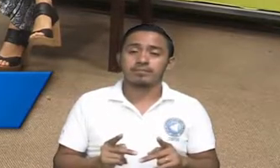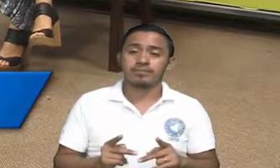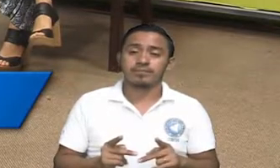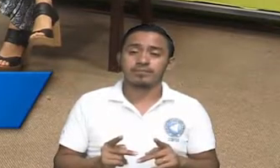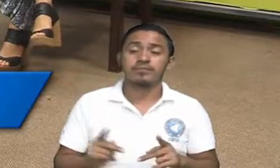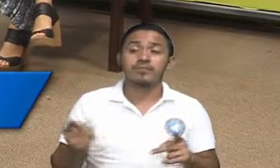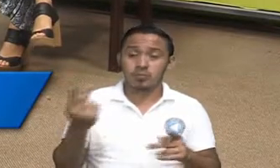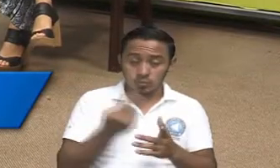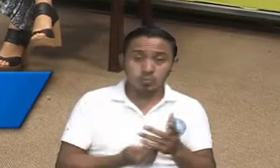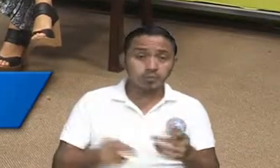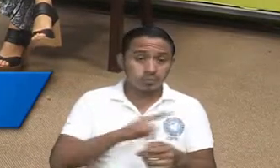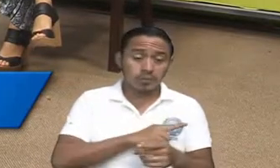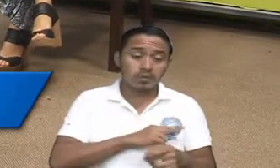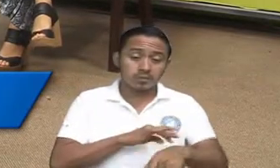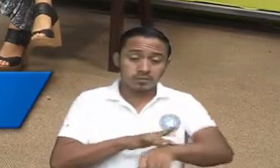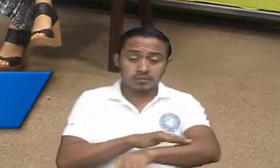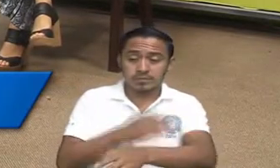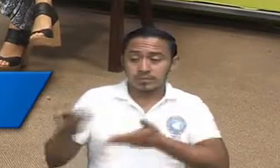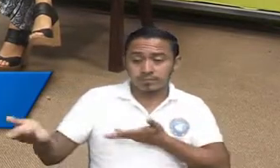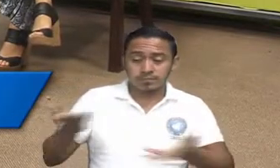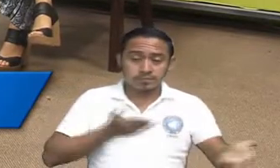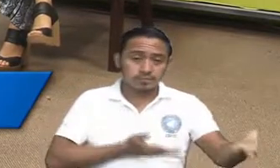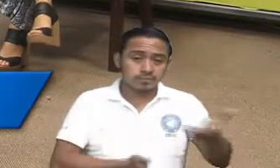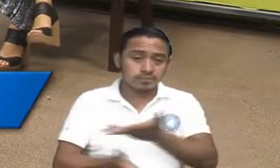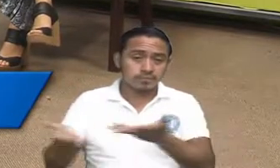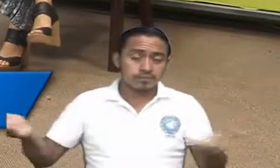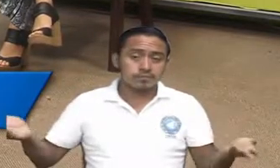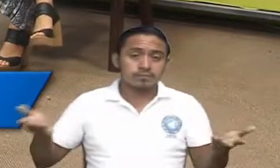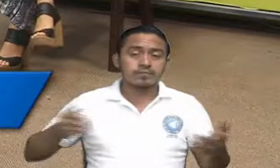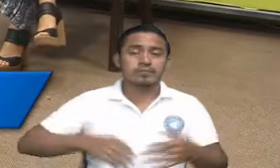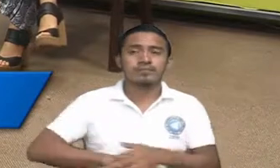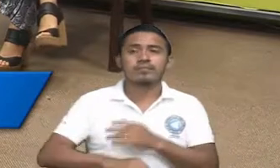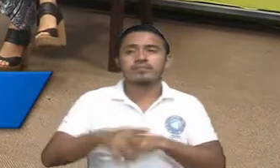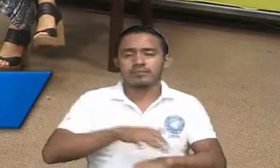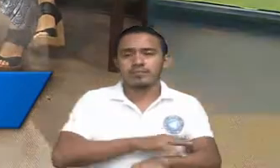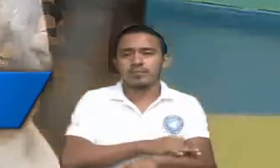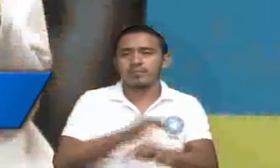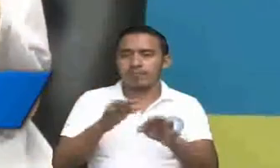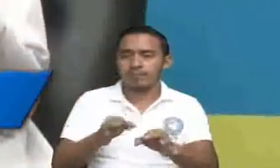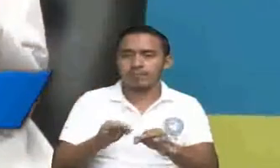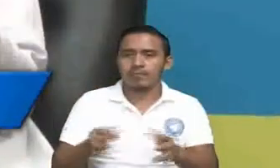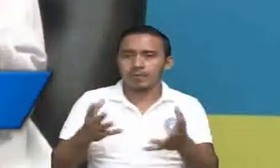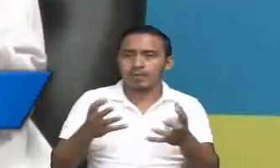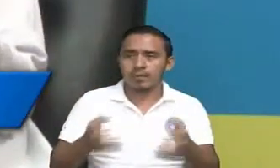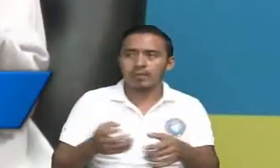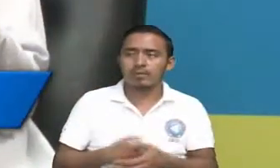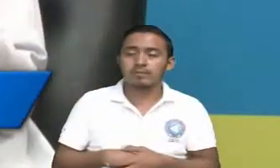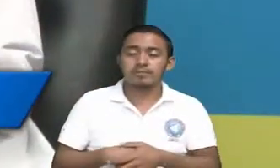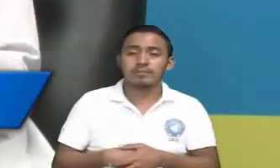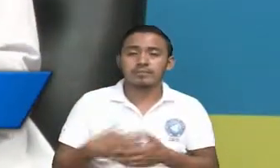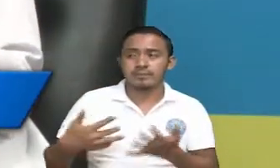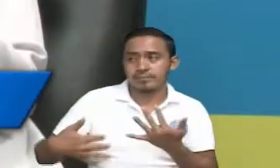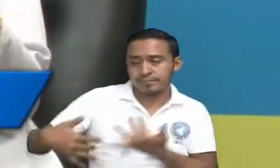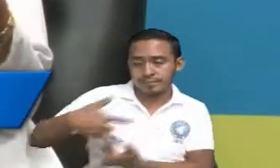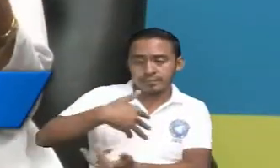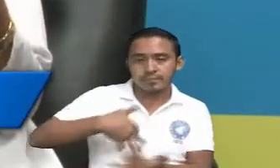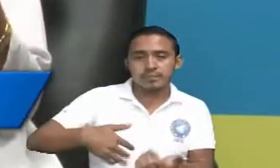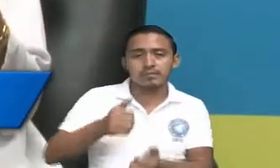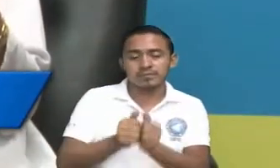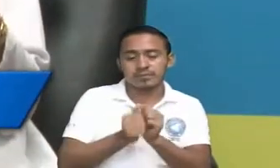hay sentimientos mutuos, si hay sentimientos recíprocos de querer salvar la relación, ajá, en el caso que ya se